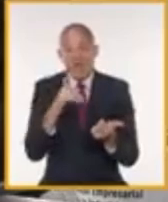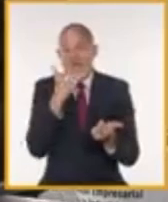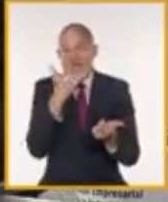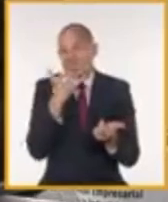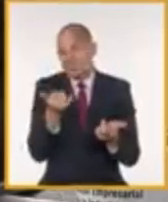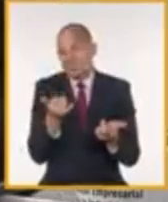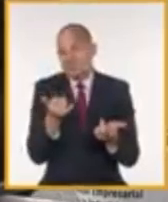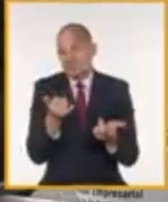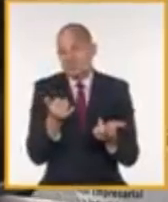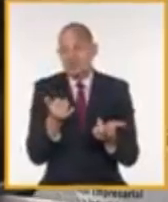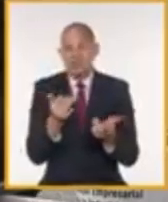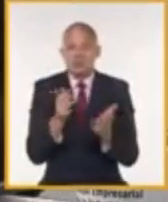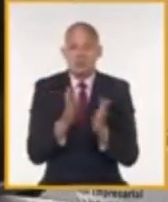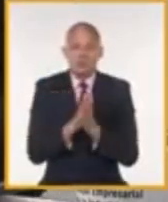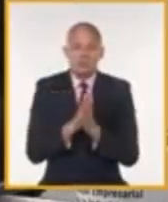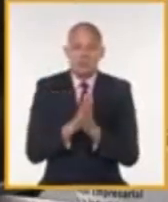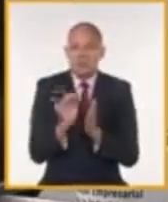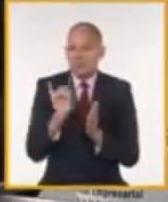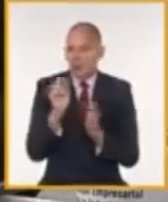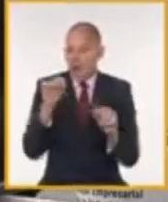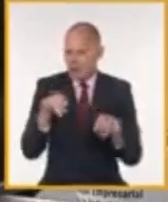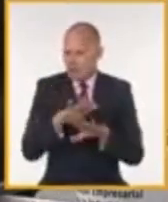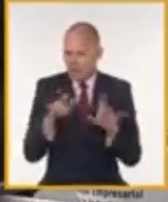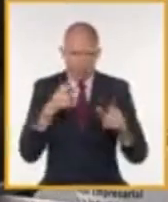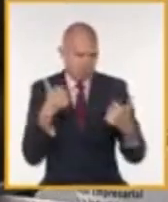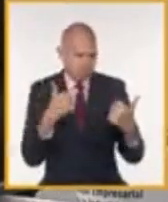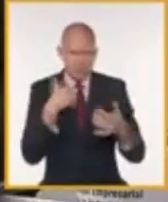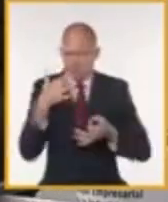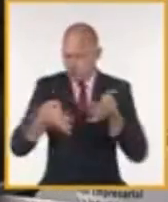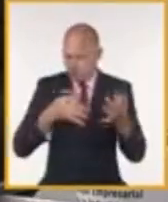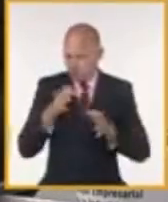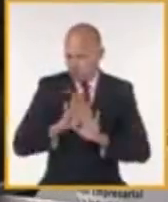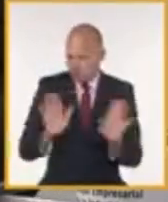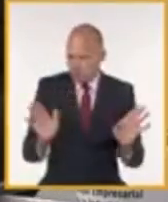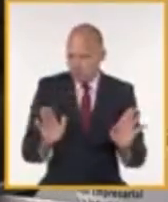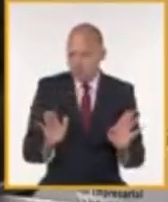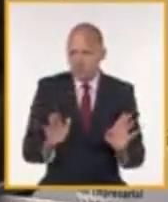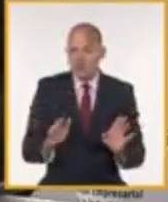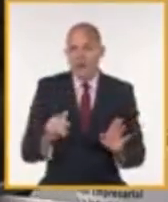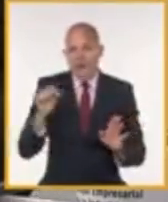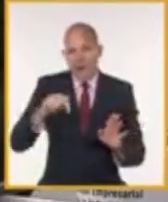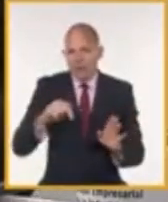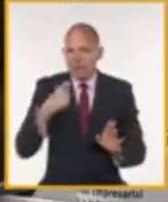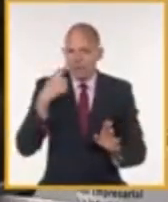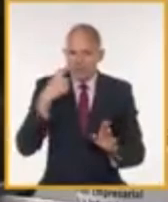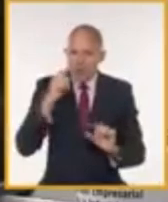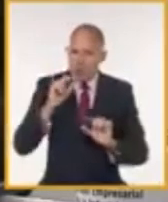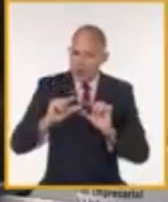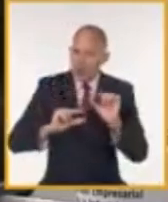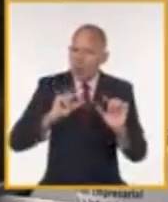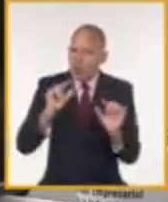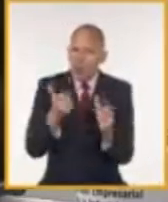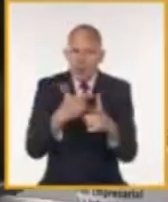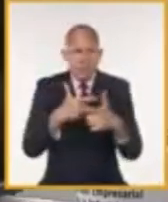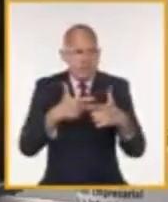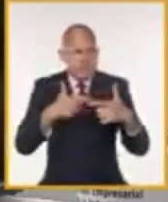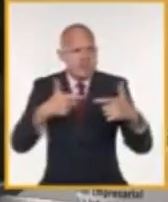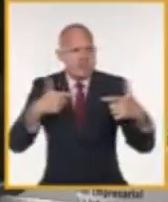producción, pero además aquí se ha hablado de la capacidad productiva que se ha incrementado a partir de las